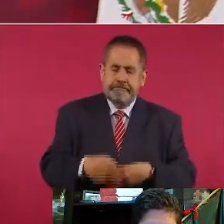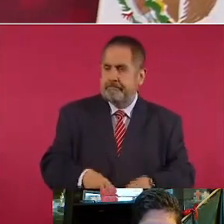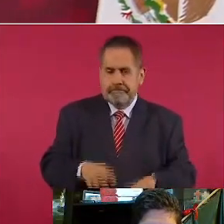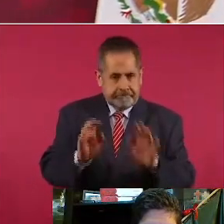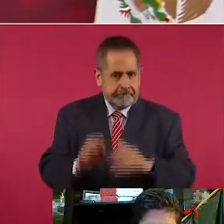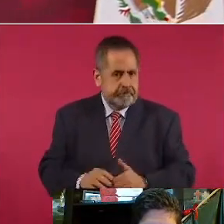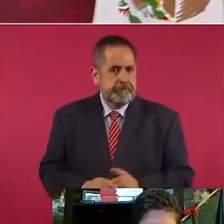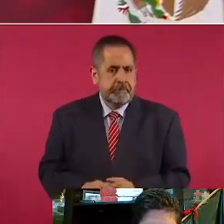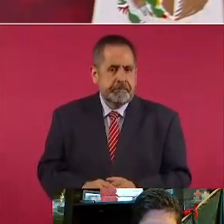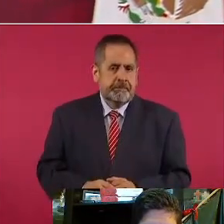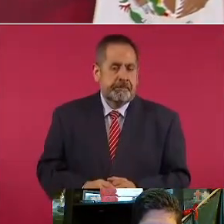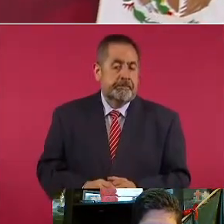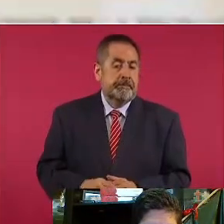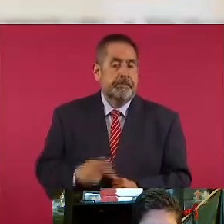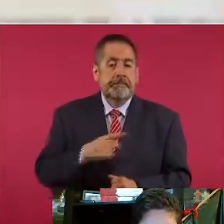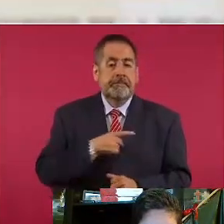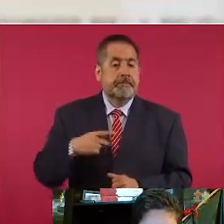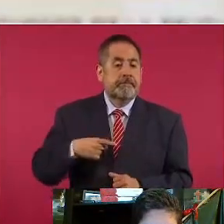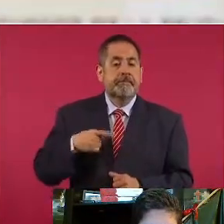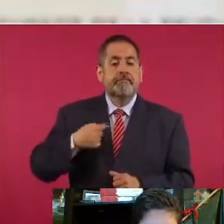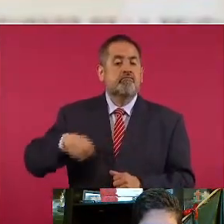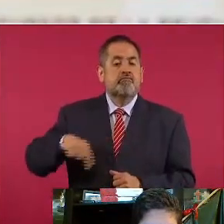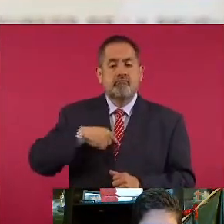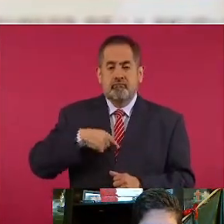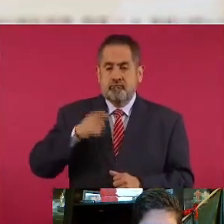que estar